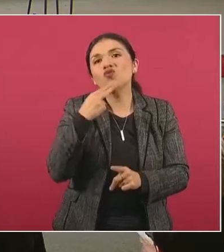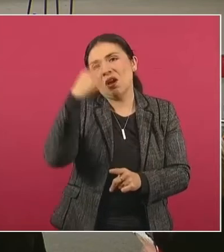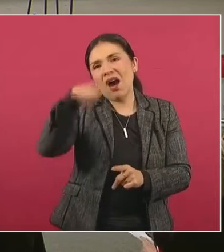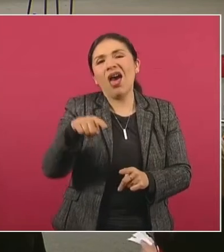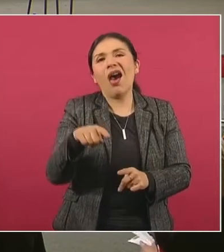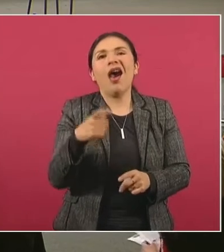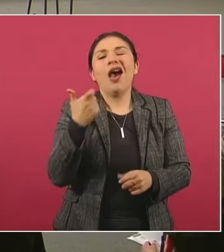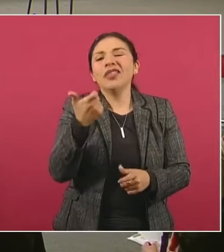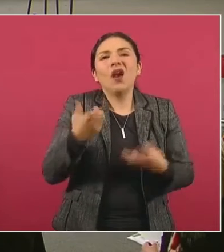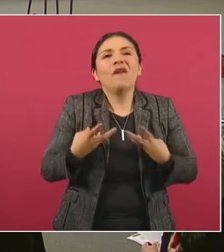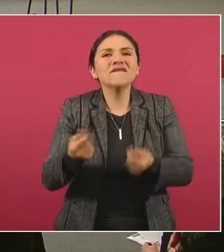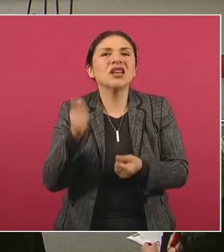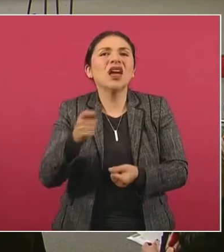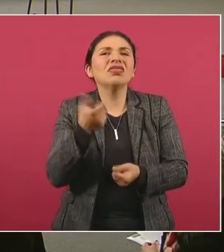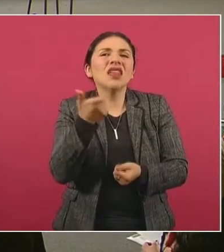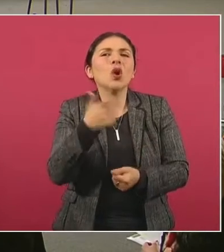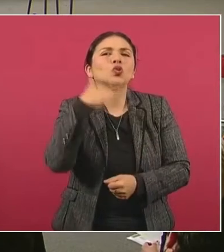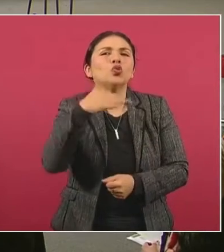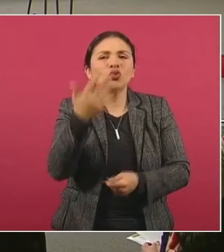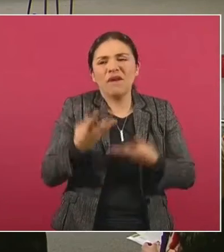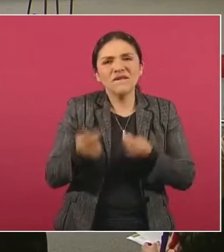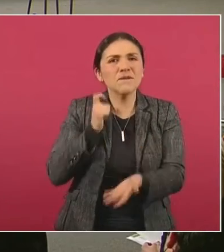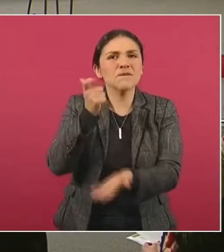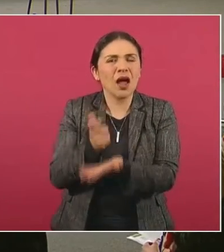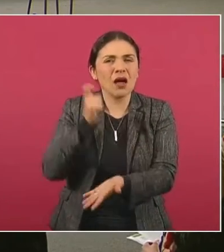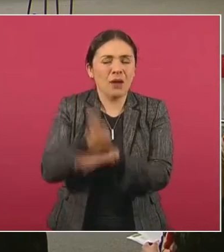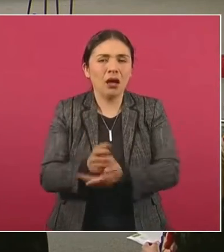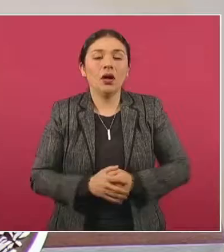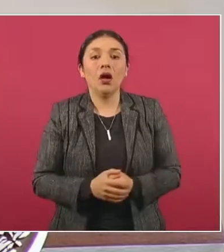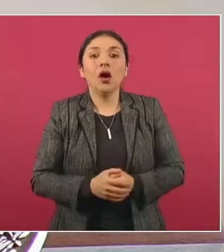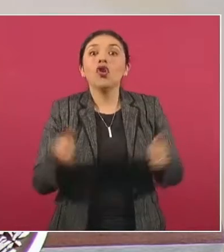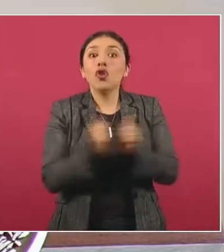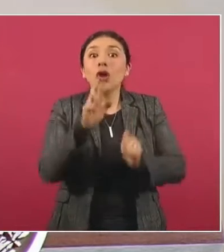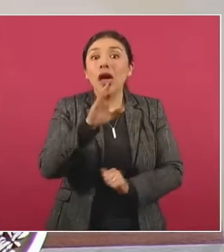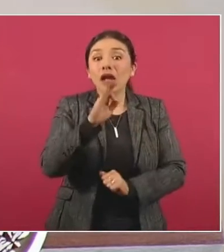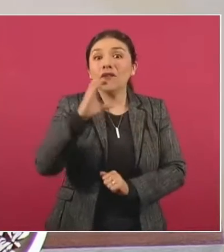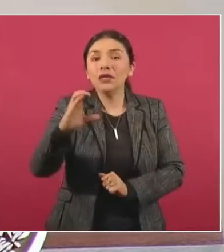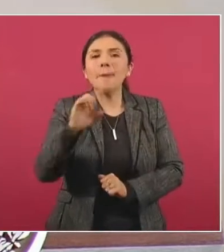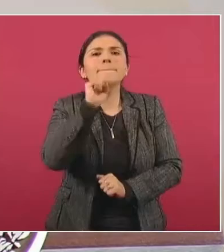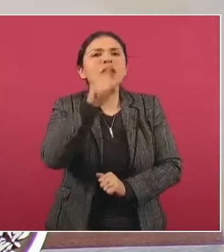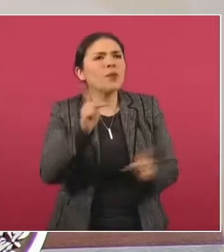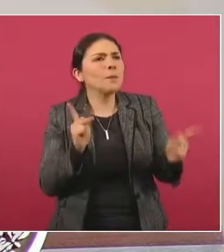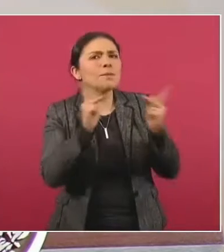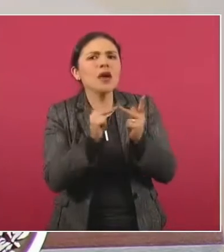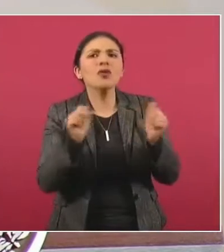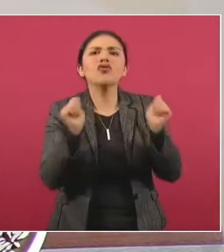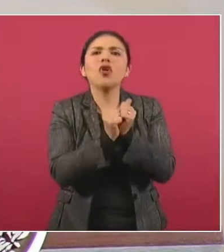carros deportivos en efectivo, usan mucho un RFC, por ejemplo, que tiene las mismas iniciales del